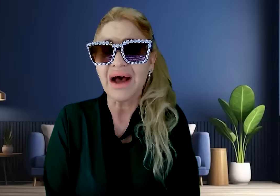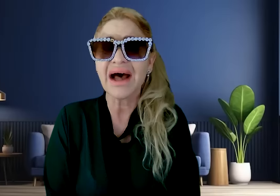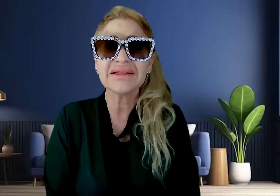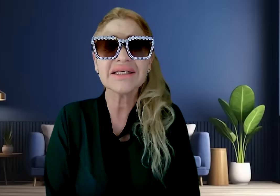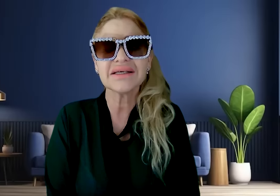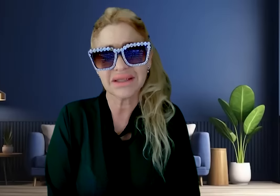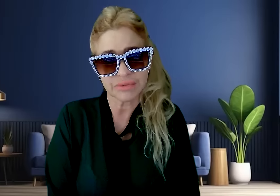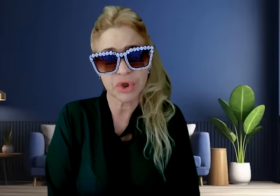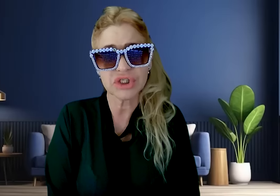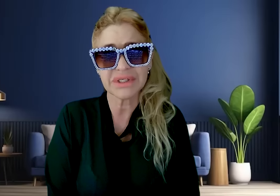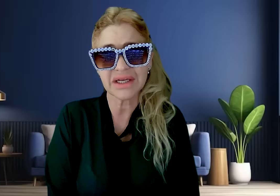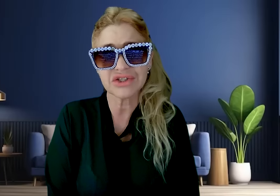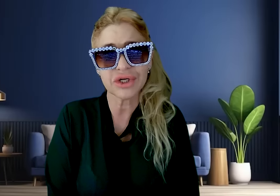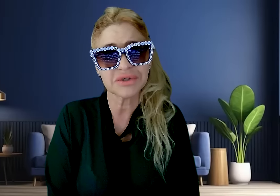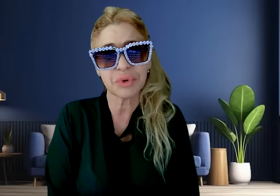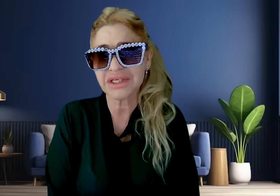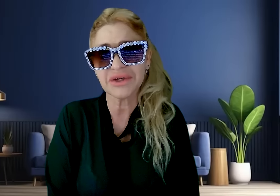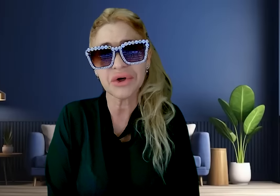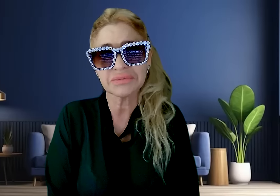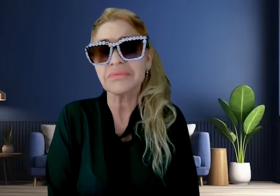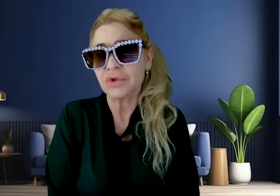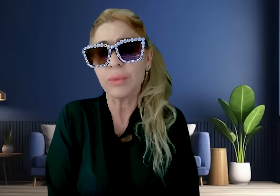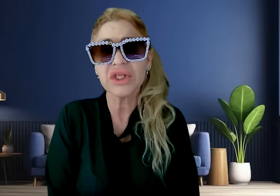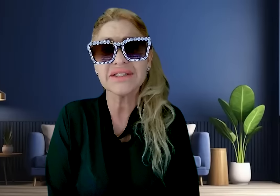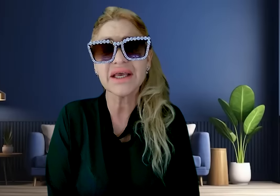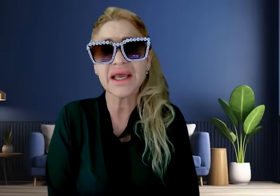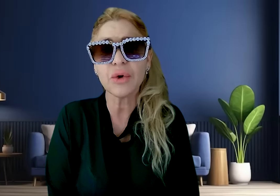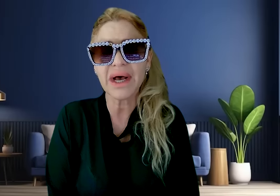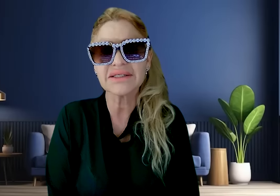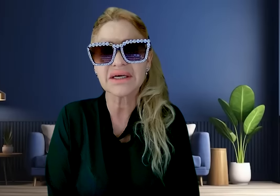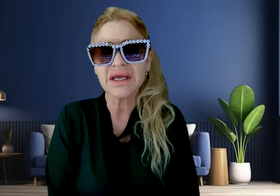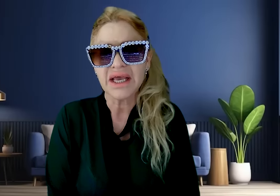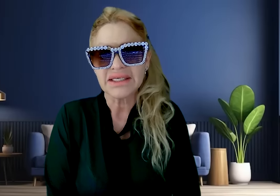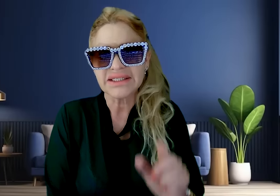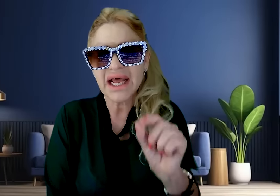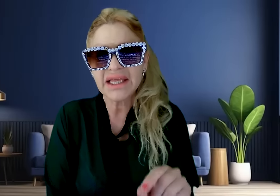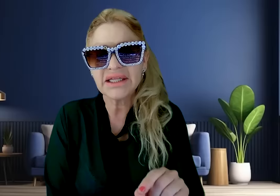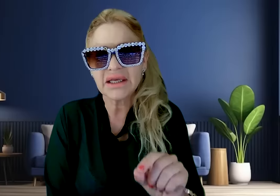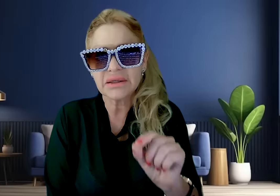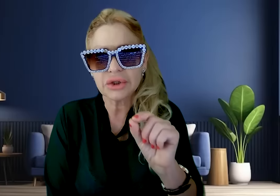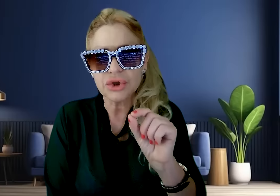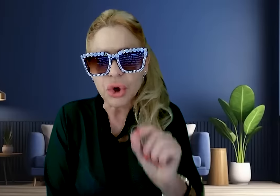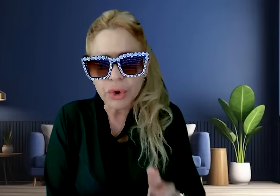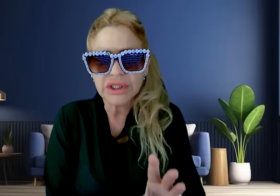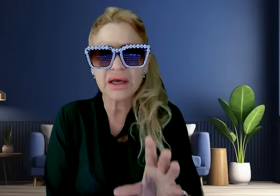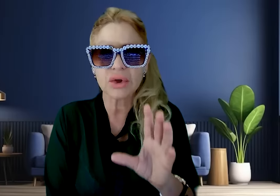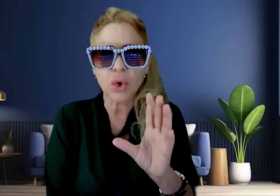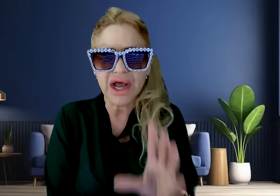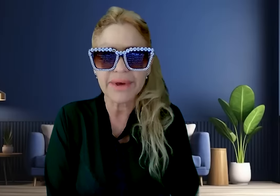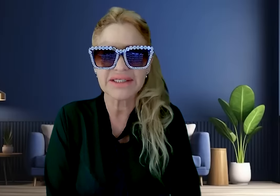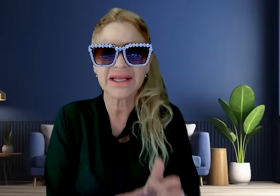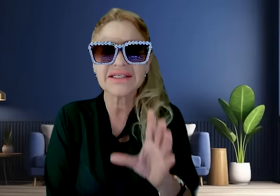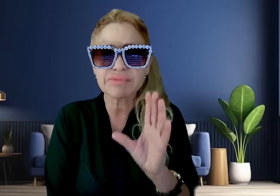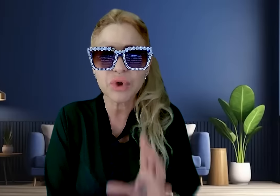cuenta antes de las próximas elecciones, porque si no, como dice Elon Musk, si la gente no vota